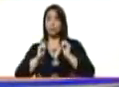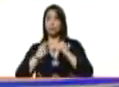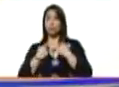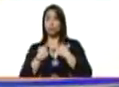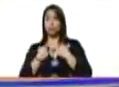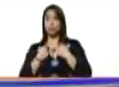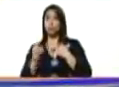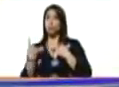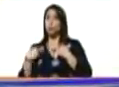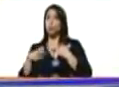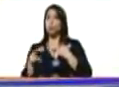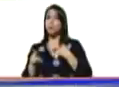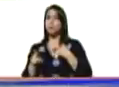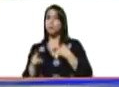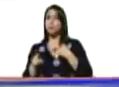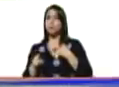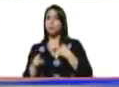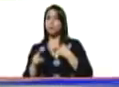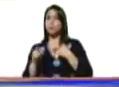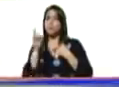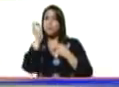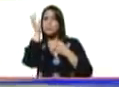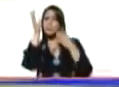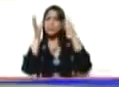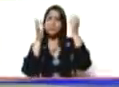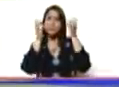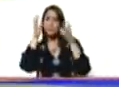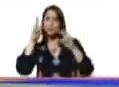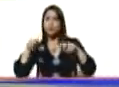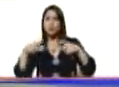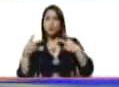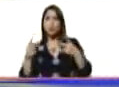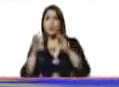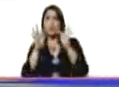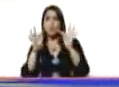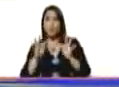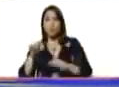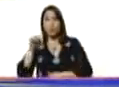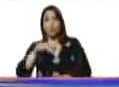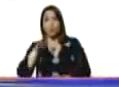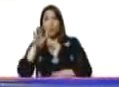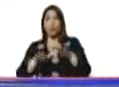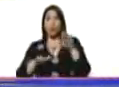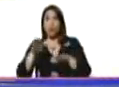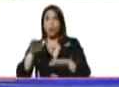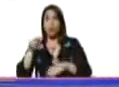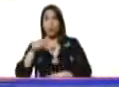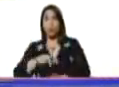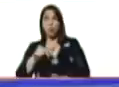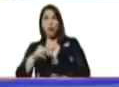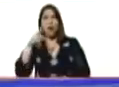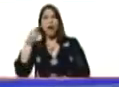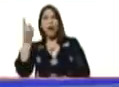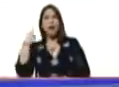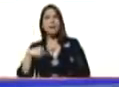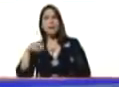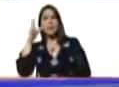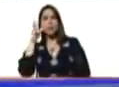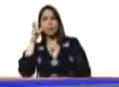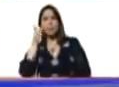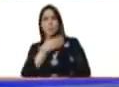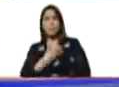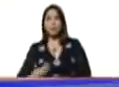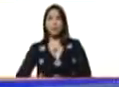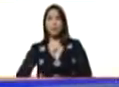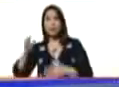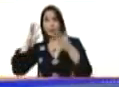y tuvieron que inventar nuevos mecanismos. Y hoy aún, hoy, ayer yo escuché al presidente Díaz-Canel hablar